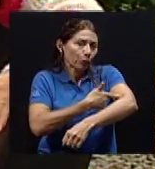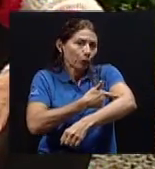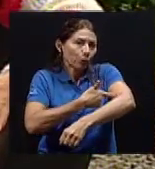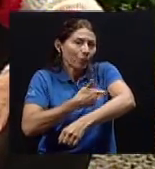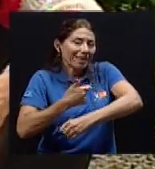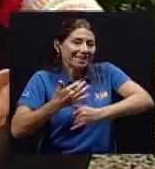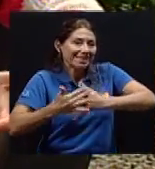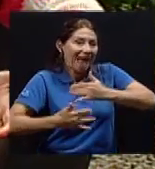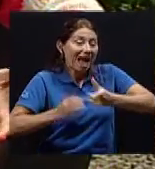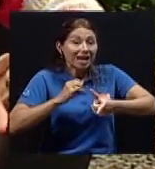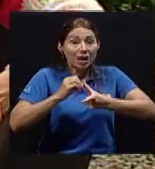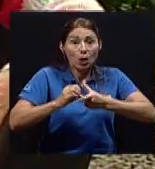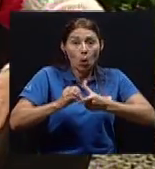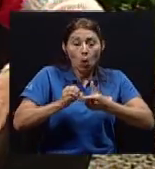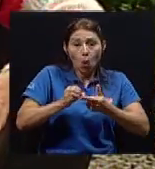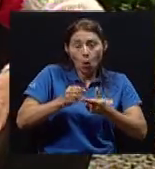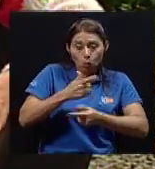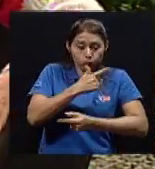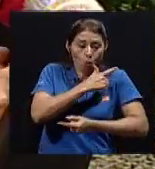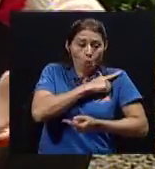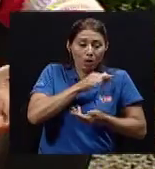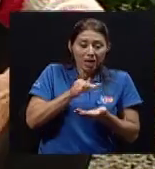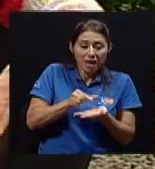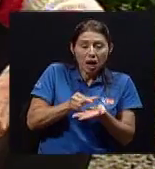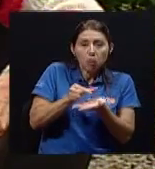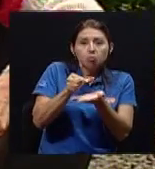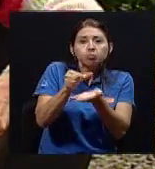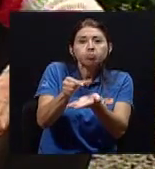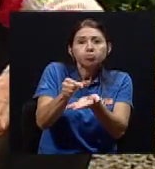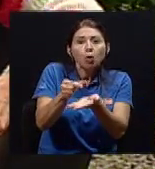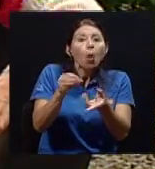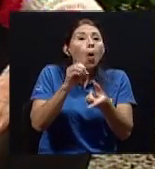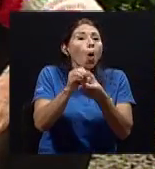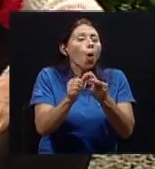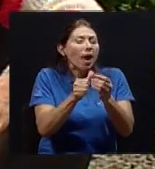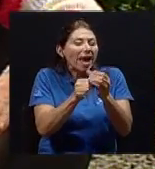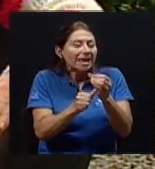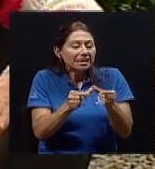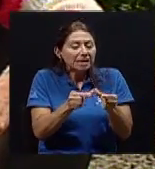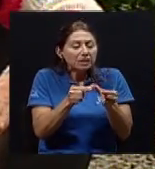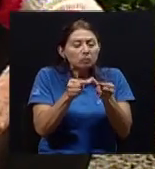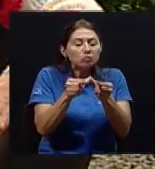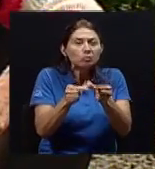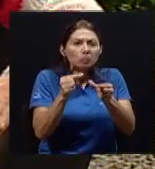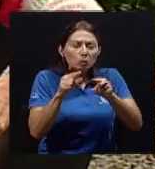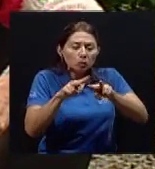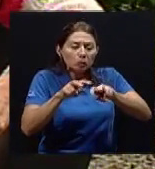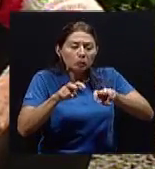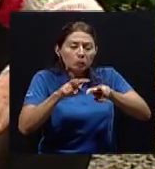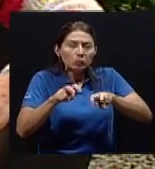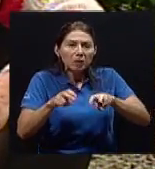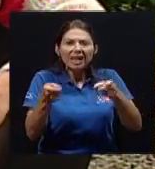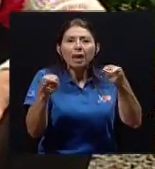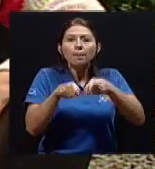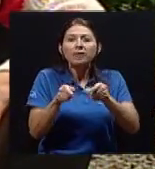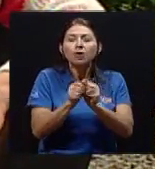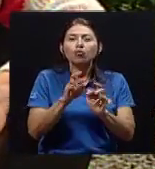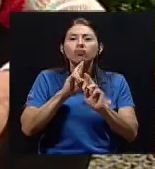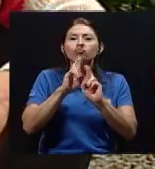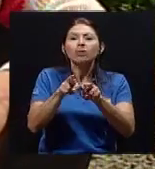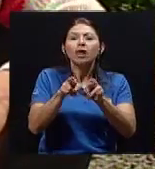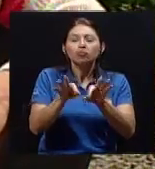de orina o exámenes de heces? ¿Qué pasa con los resultados? ¿Por qué son importantes? Realmente